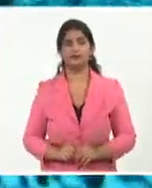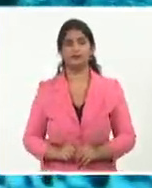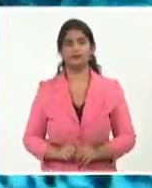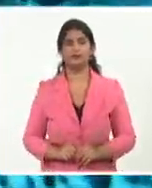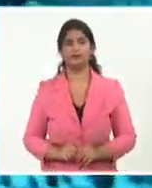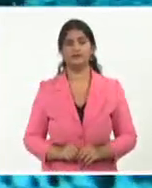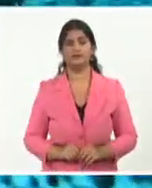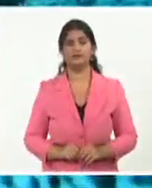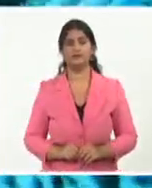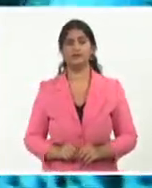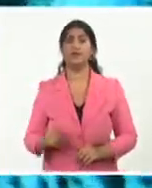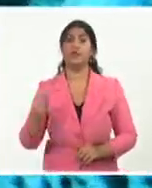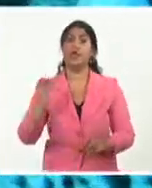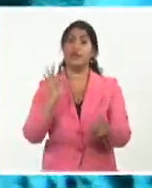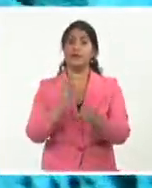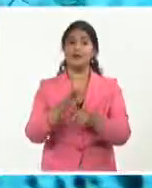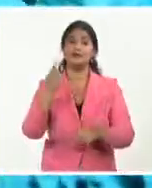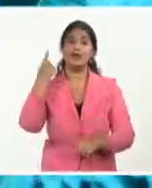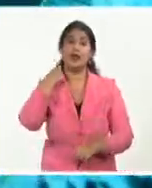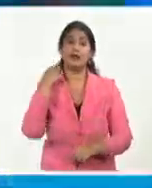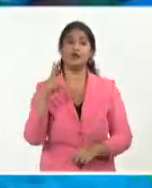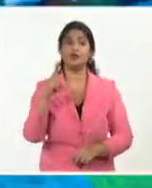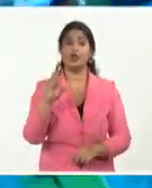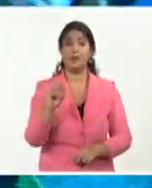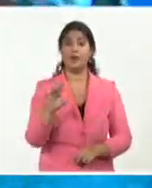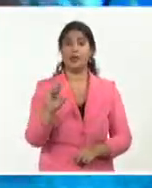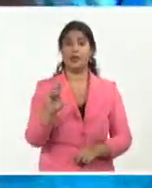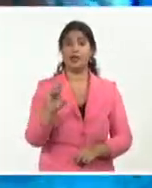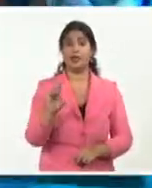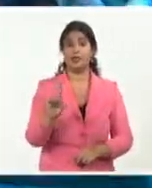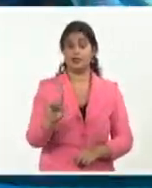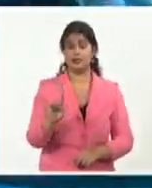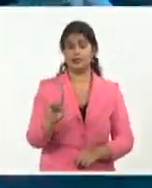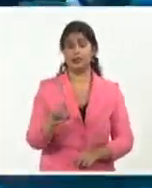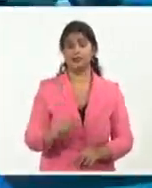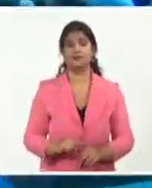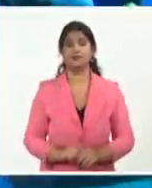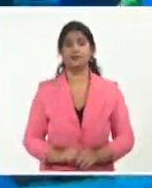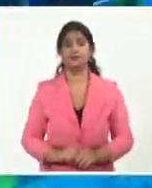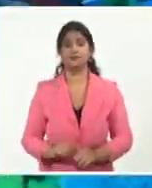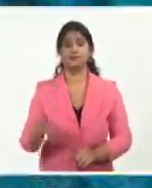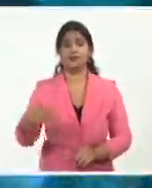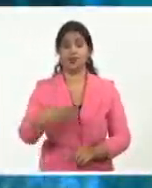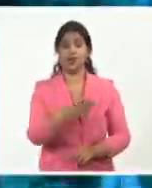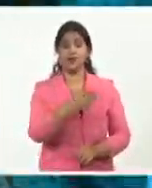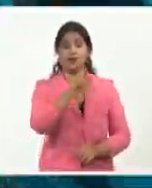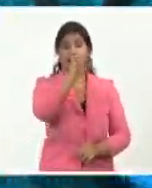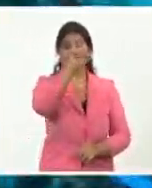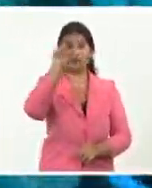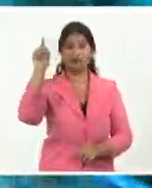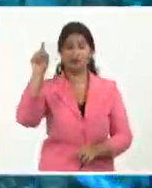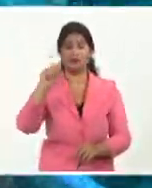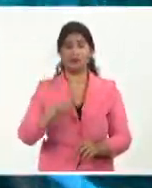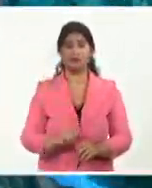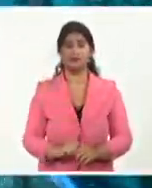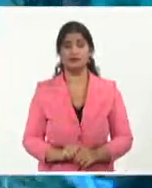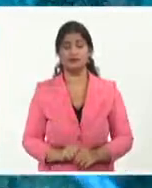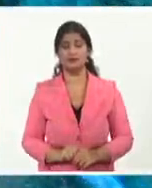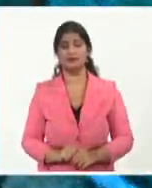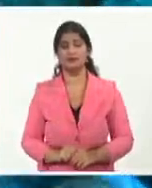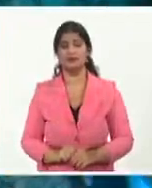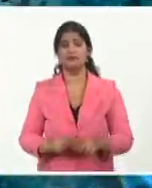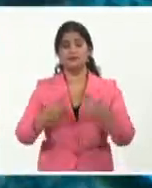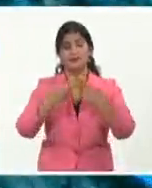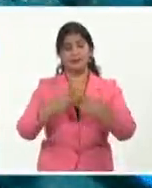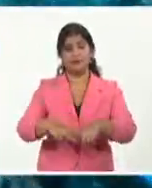Desde el año 2015, especialistas del Acuario Nacional lideran el proyecto de cultivo y propagación de corales pétreos para la restauración